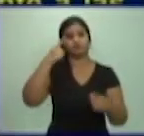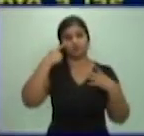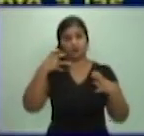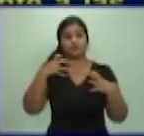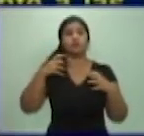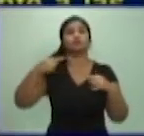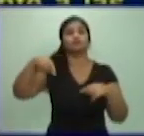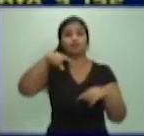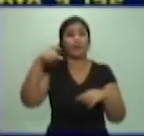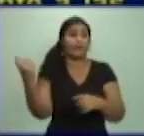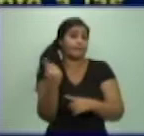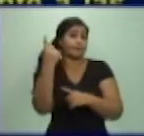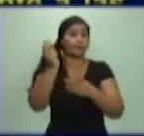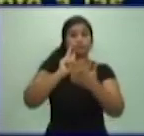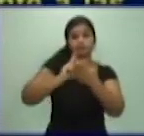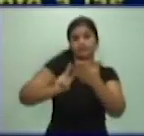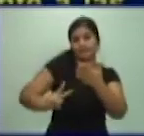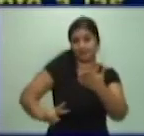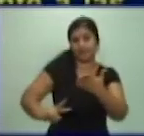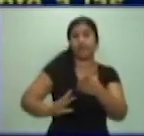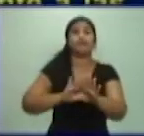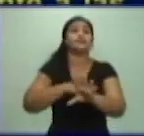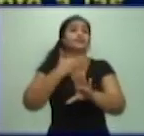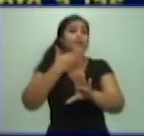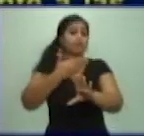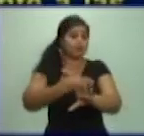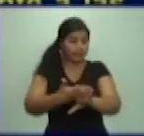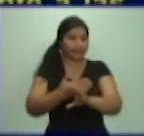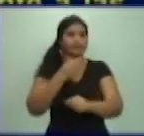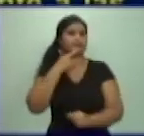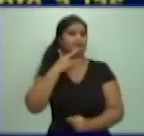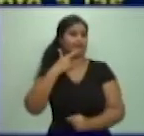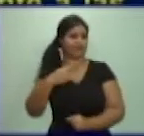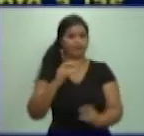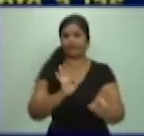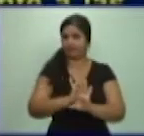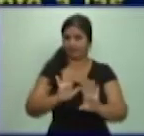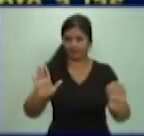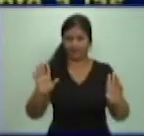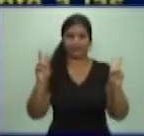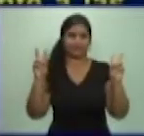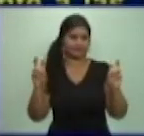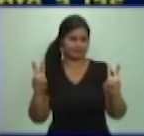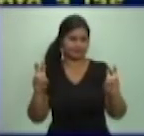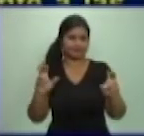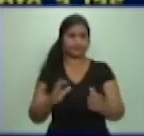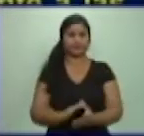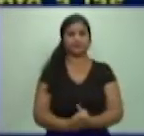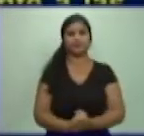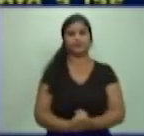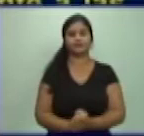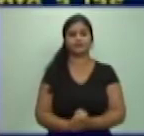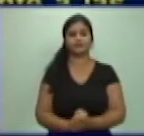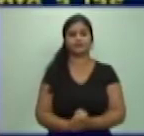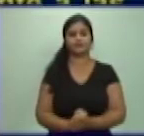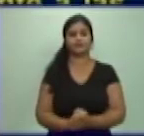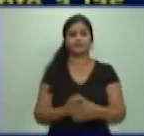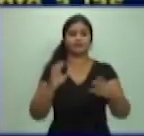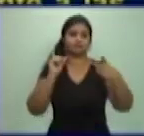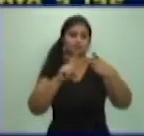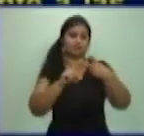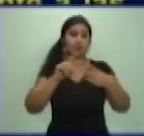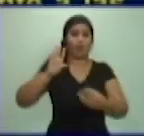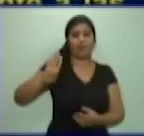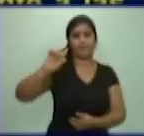poder responder. Es el título solamente lo que usted debe colocar. La honra y la dignidad de un destacado